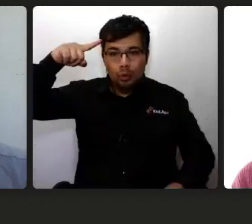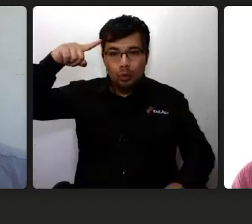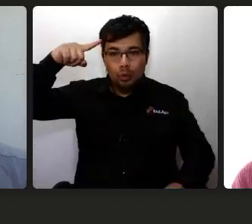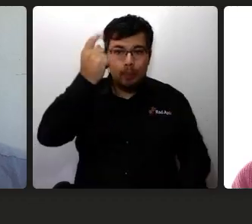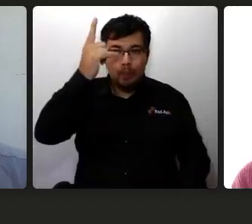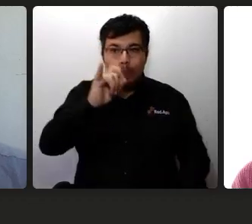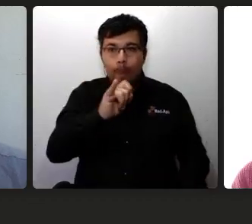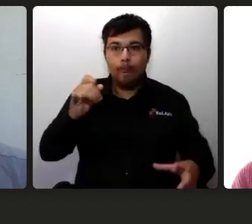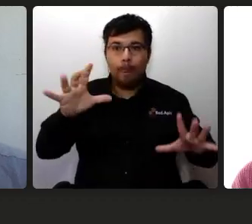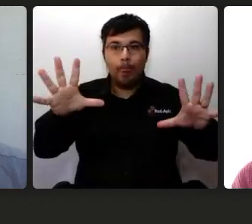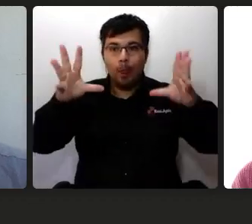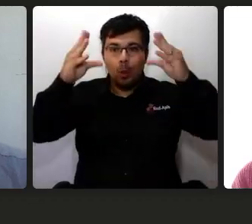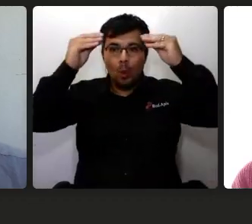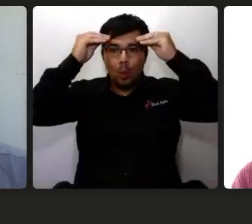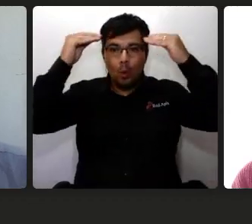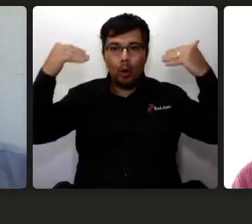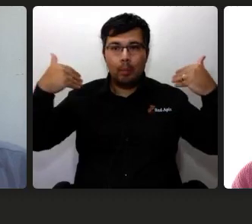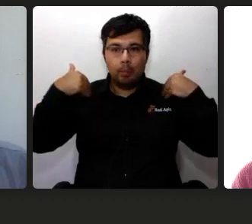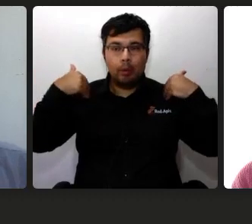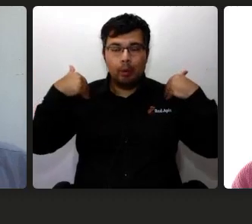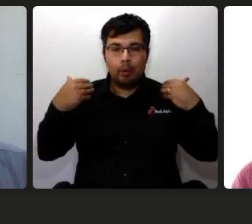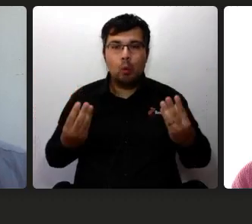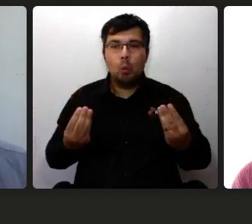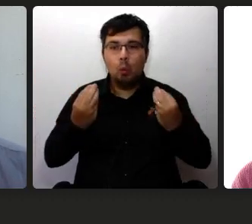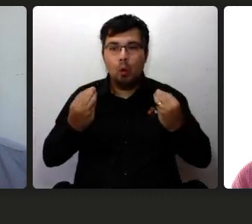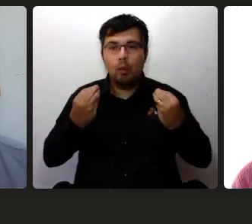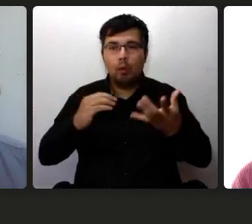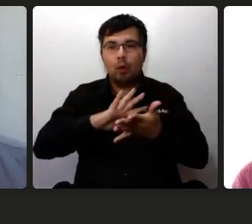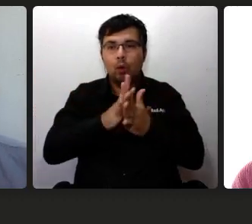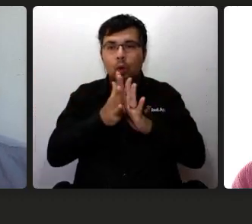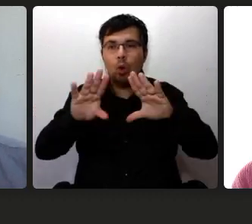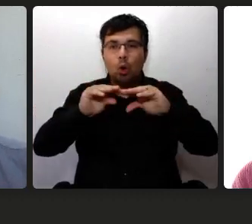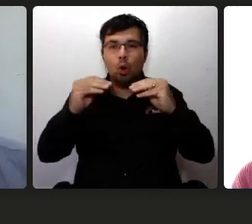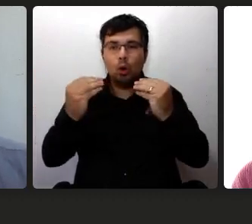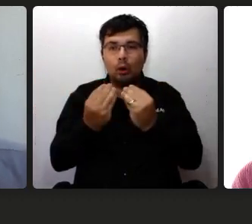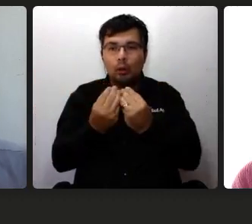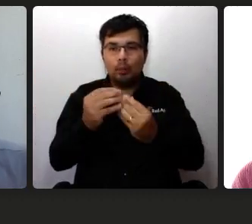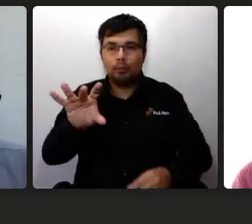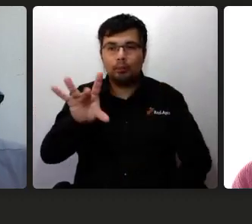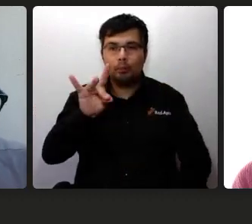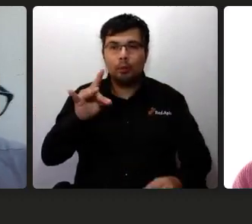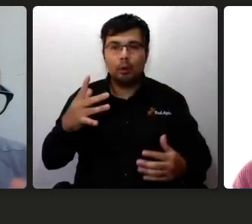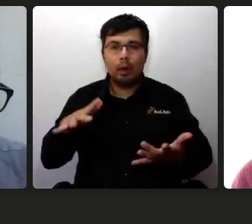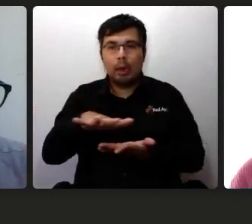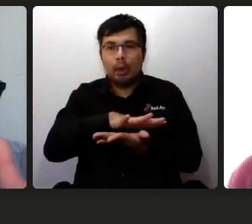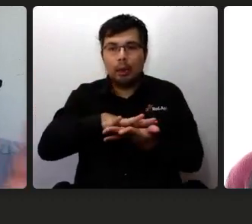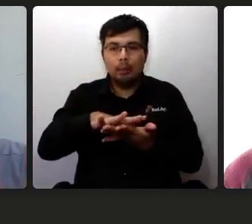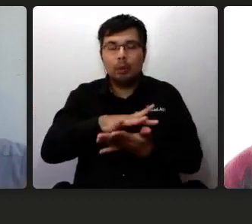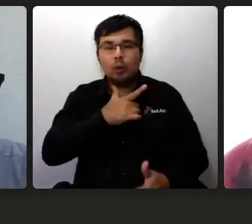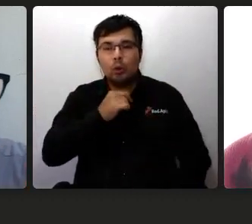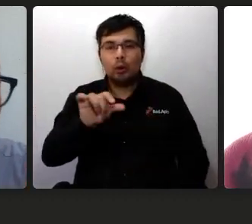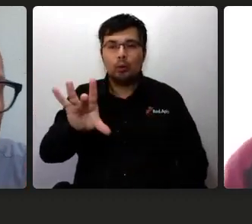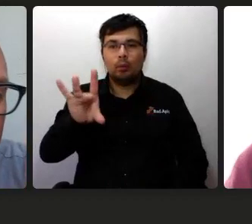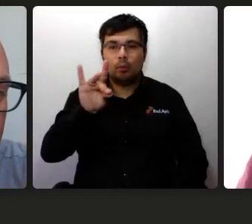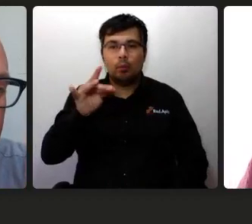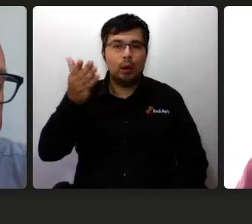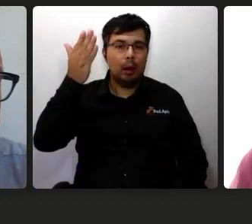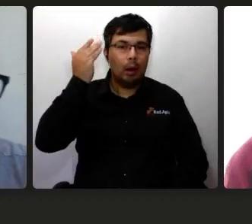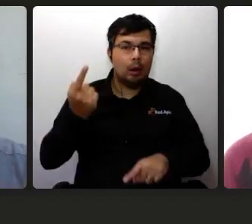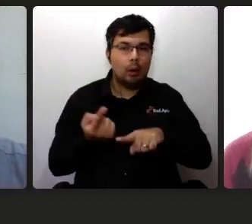práctica. Queda muy claro, muy útil todos los contenidos, herramientas y ejemplos. Quiero tomarme este comentario, Patricia, que lo conversamos, Magdalena, disculpa,